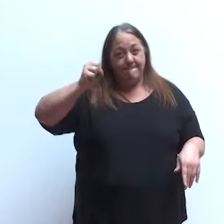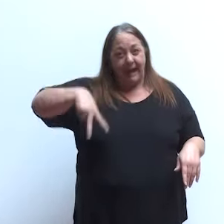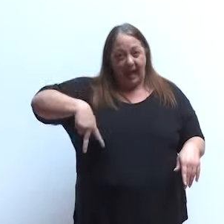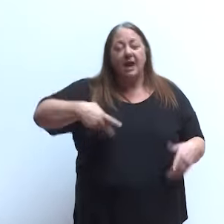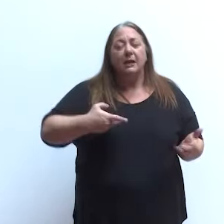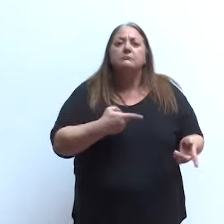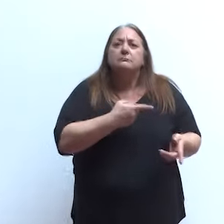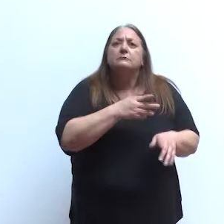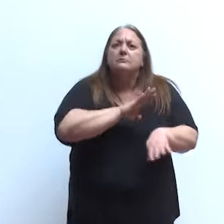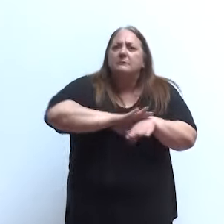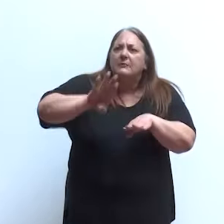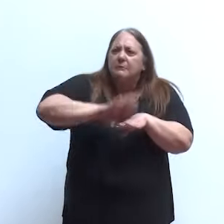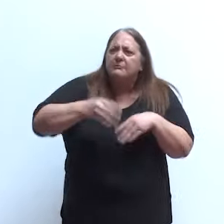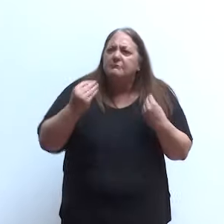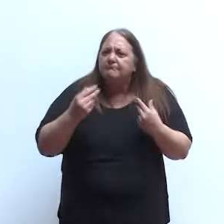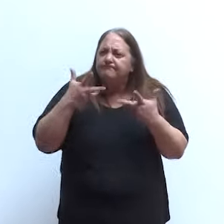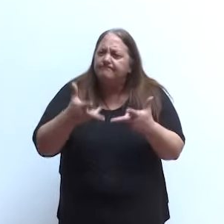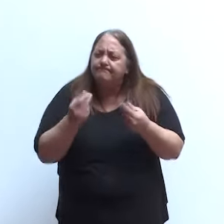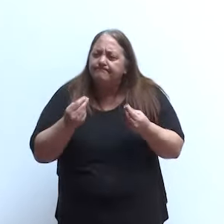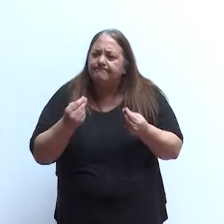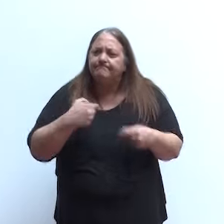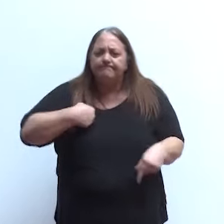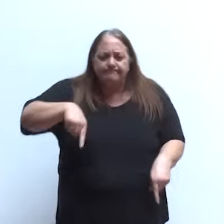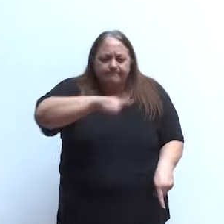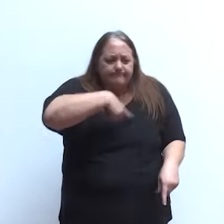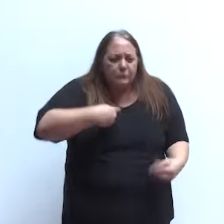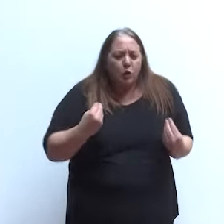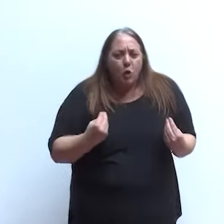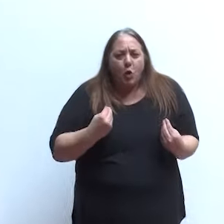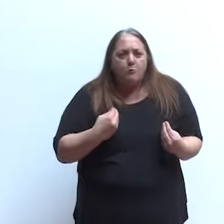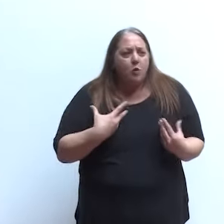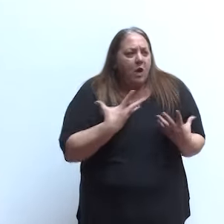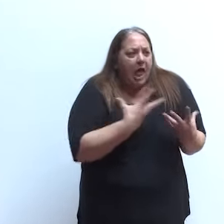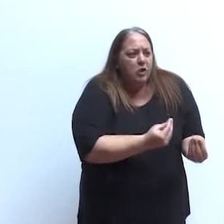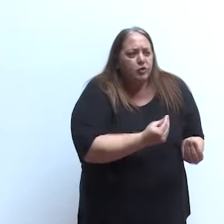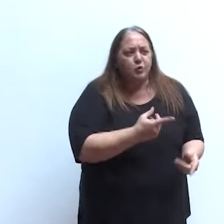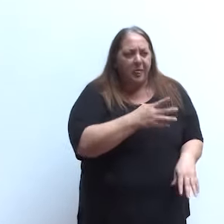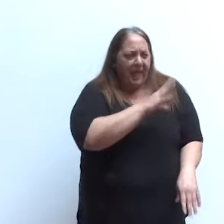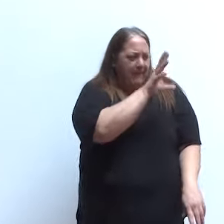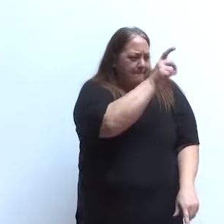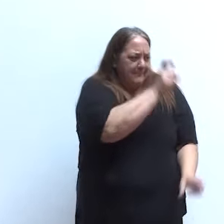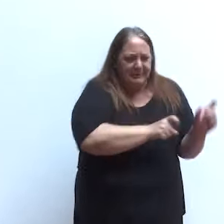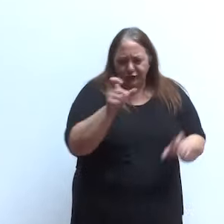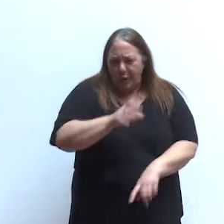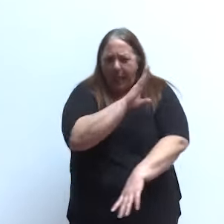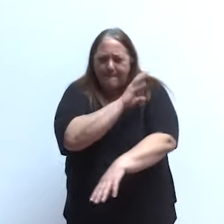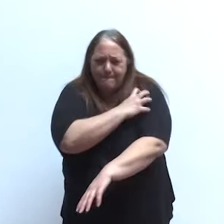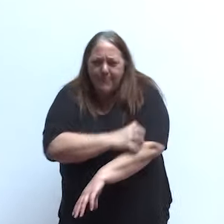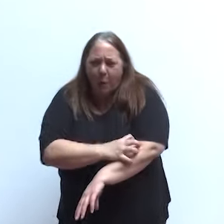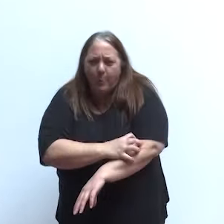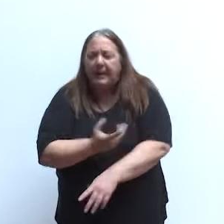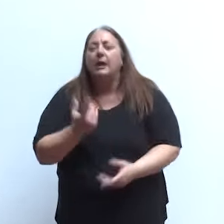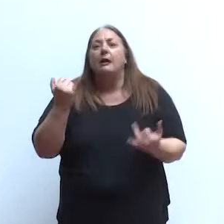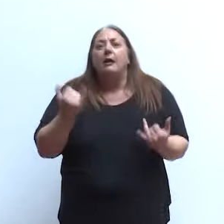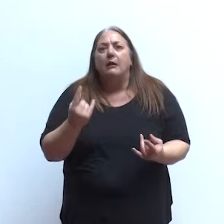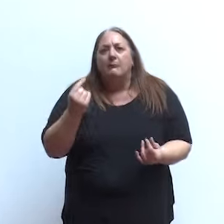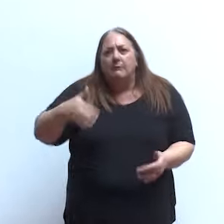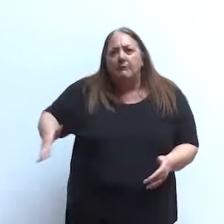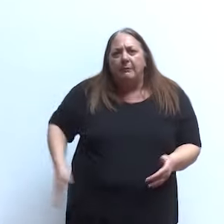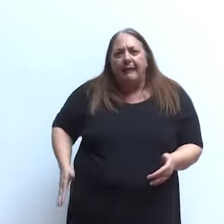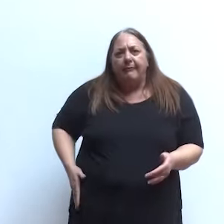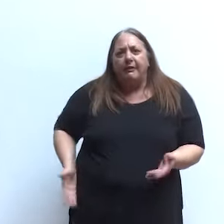endeudamiento no cómo estábamos contribuyendo a endeudar a los pobres decir la guita que el estado inyectaba en el bolsillo de la gente estaba siendo gran